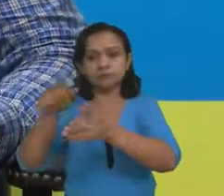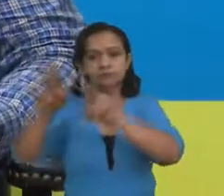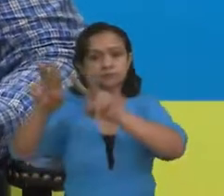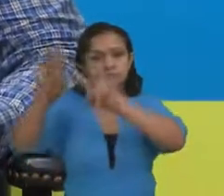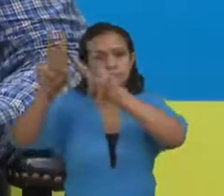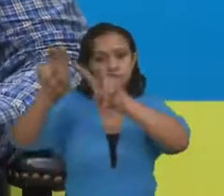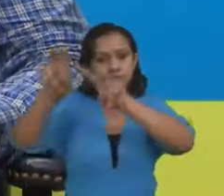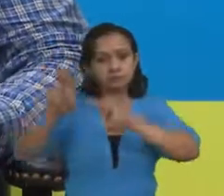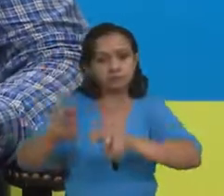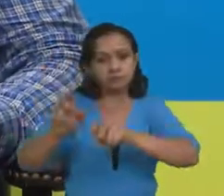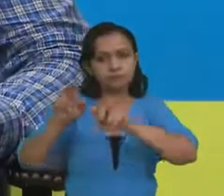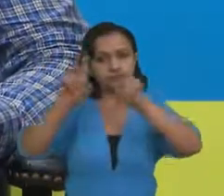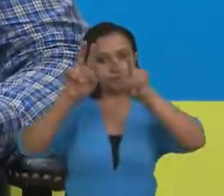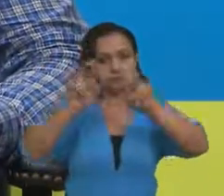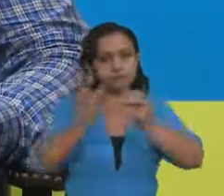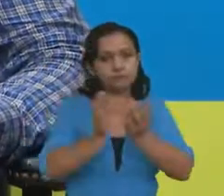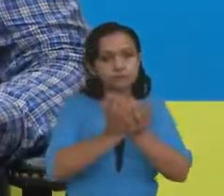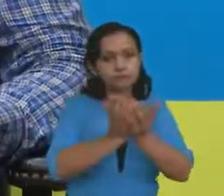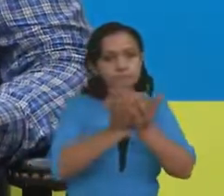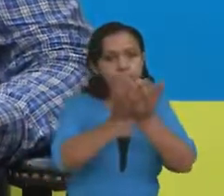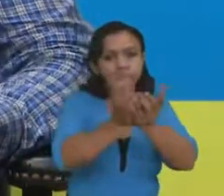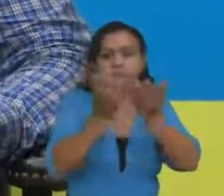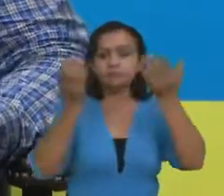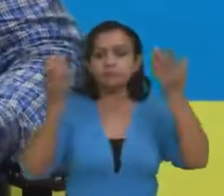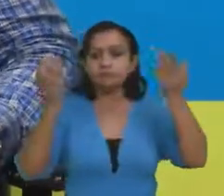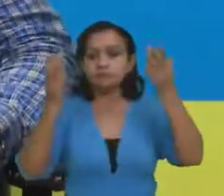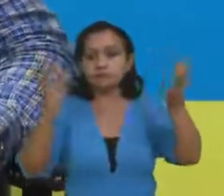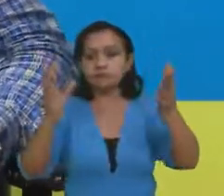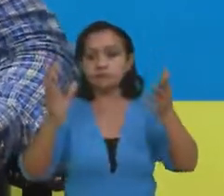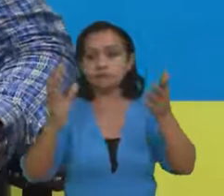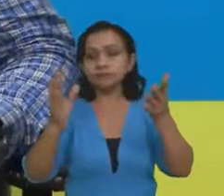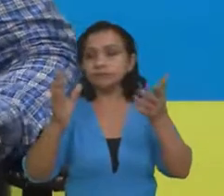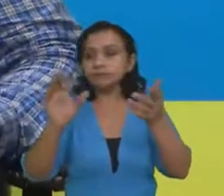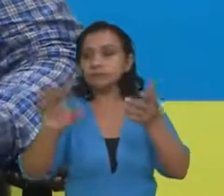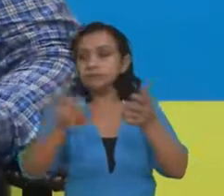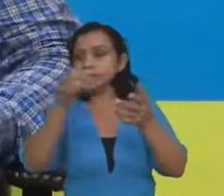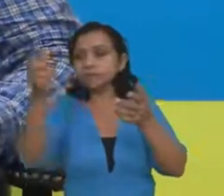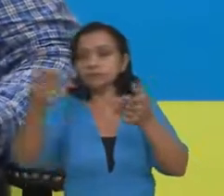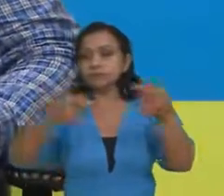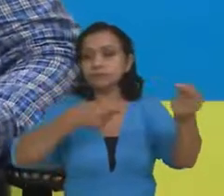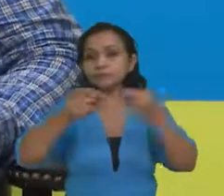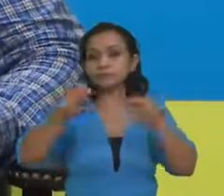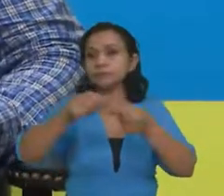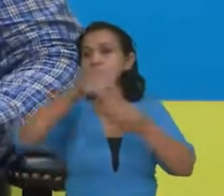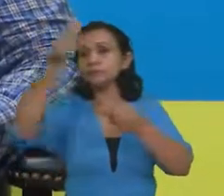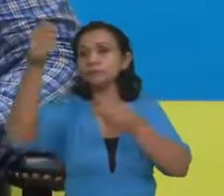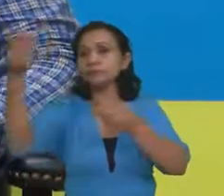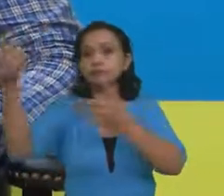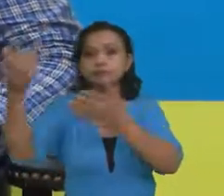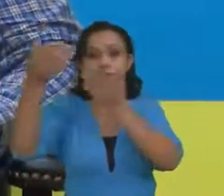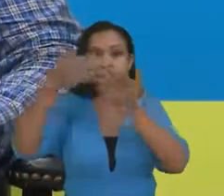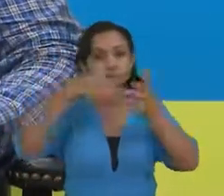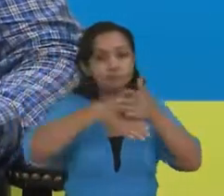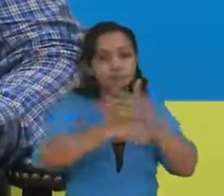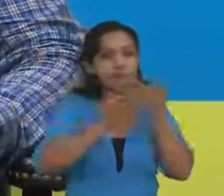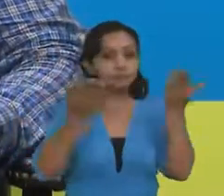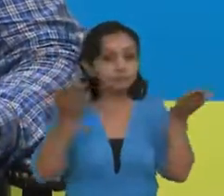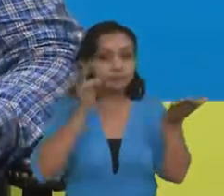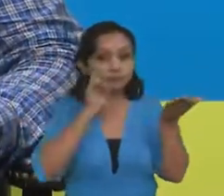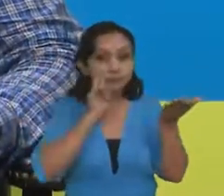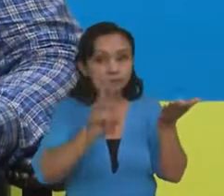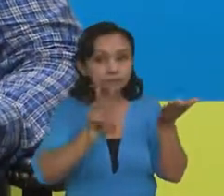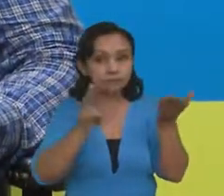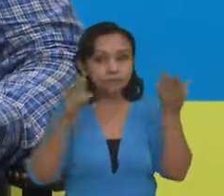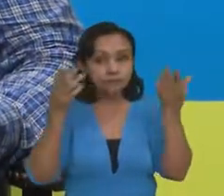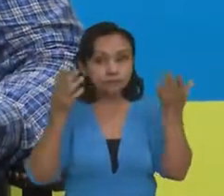las embarcaciones que vienen con mercadería, tanto de exportación, de importaciones como de exportaciones, con el objetivo de detectar